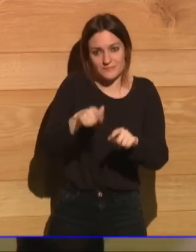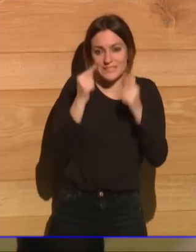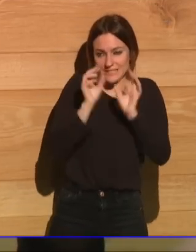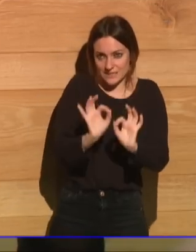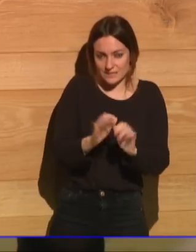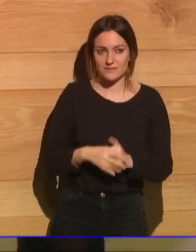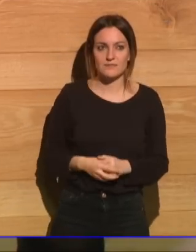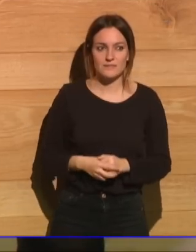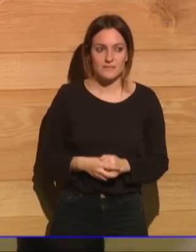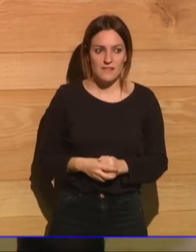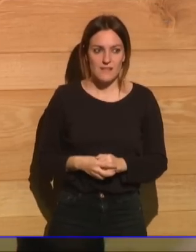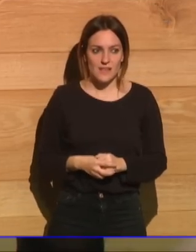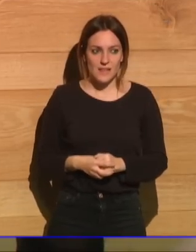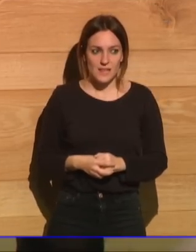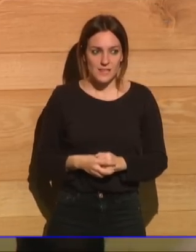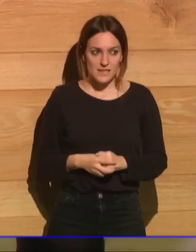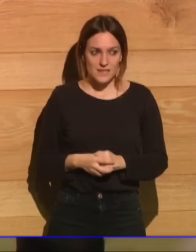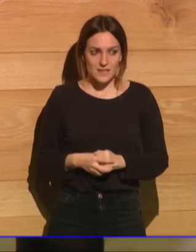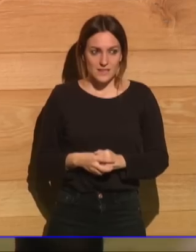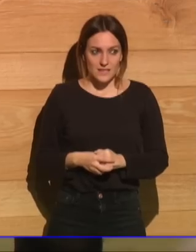en África también lo hacían.